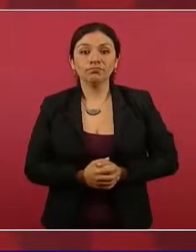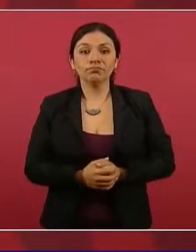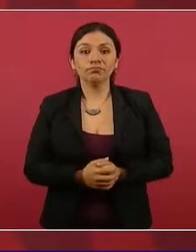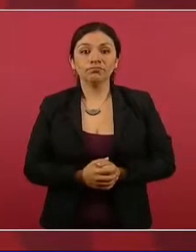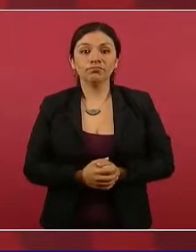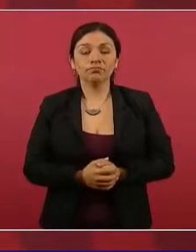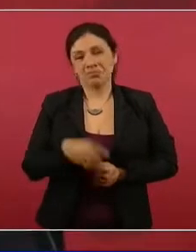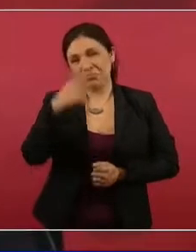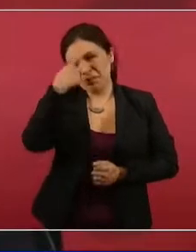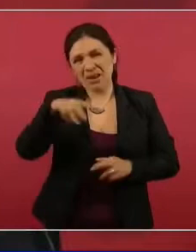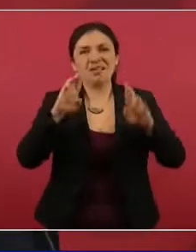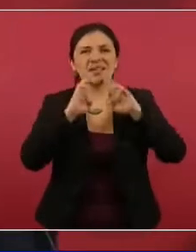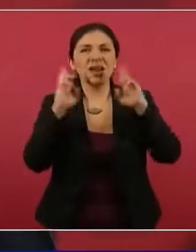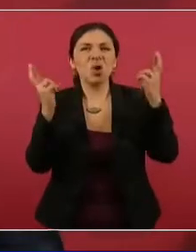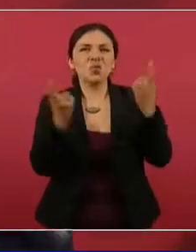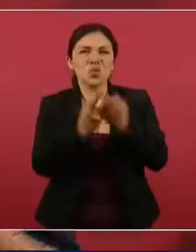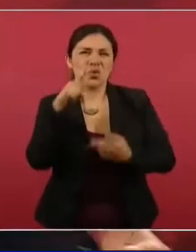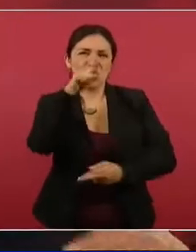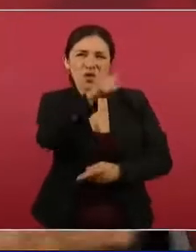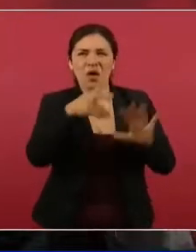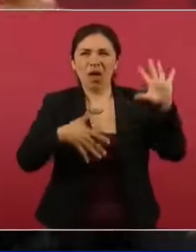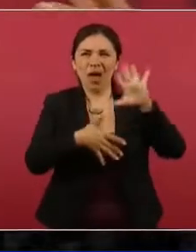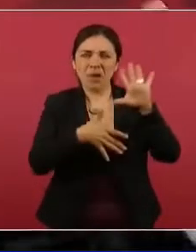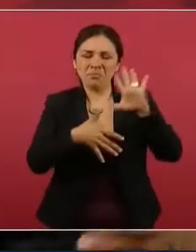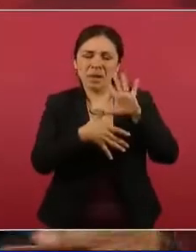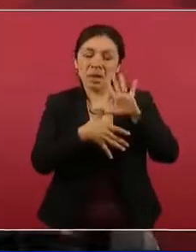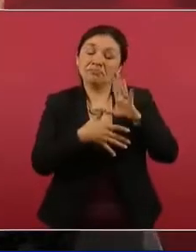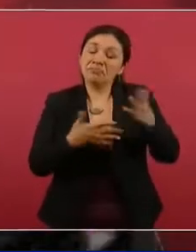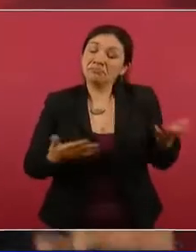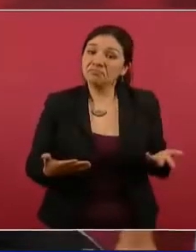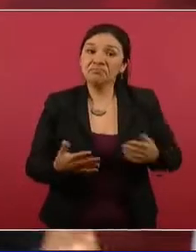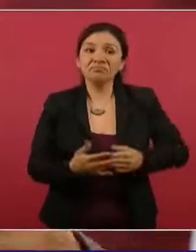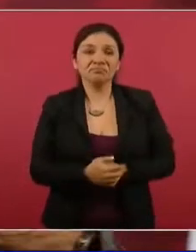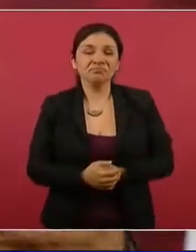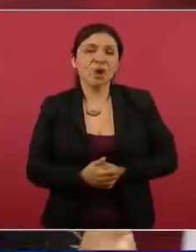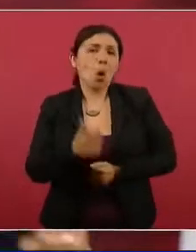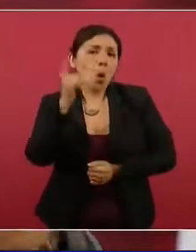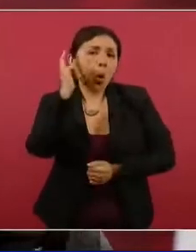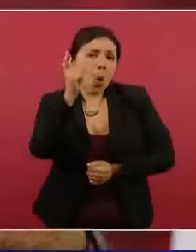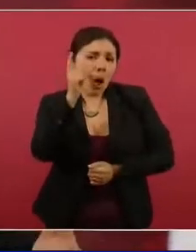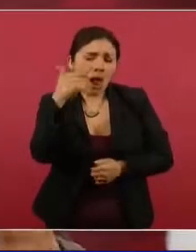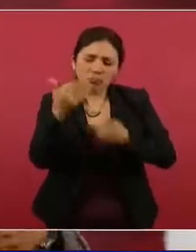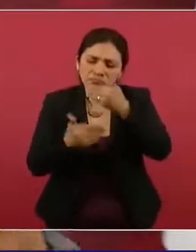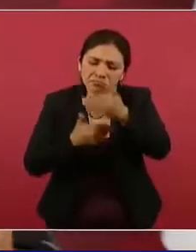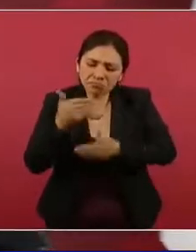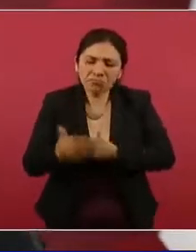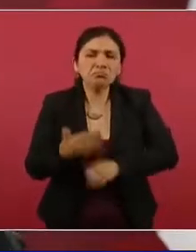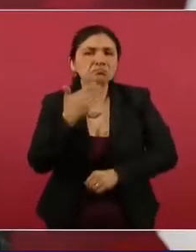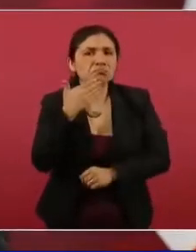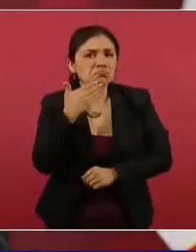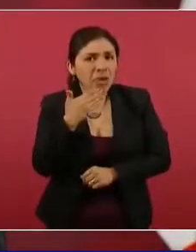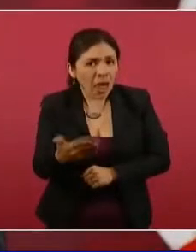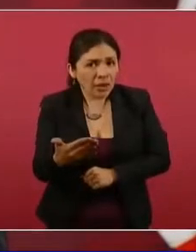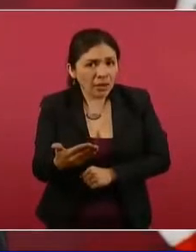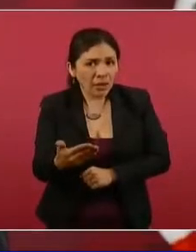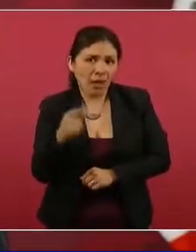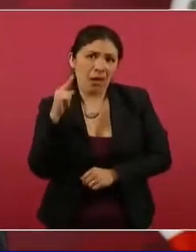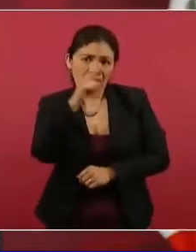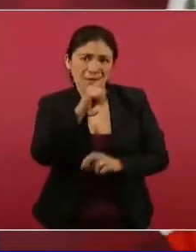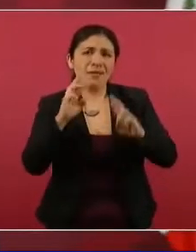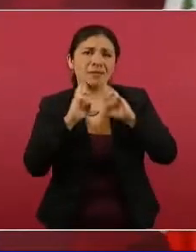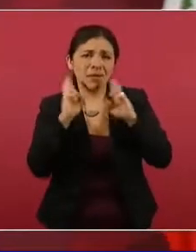la cumbre, y yo deseo que se trabaje bien en la